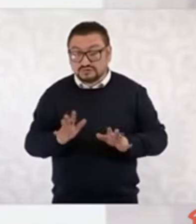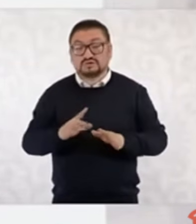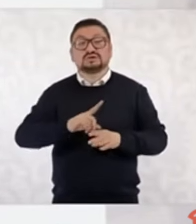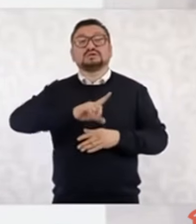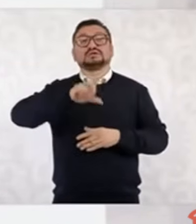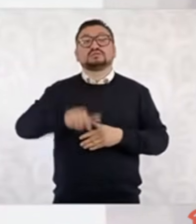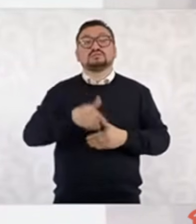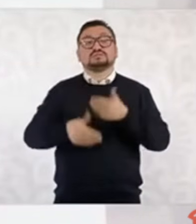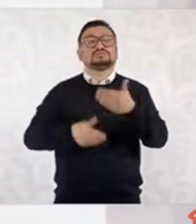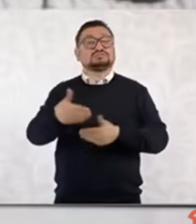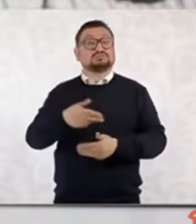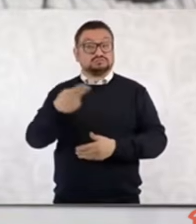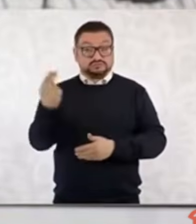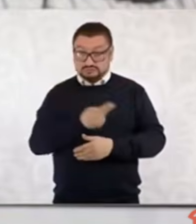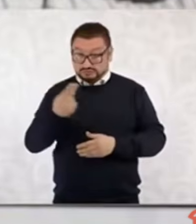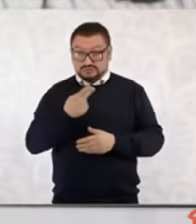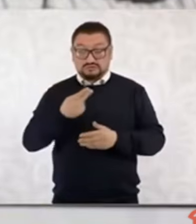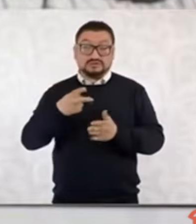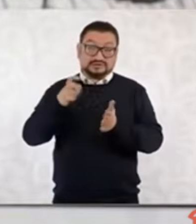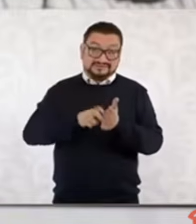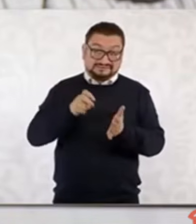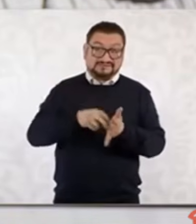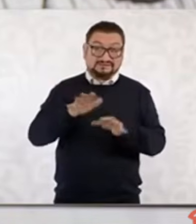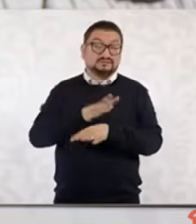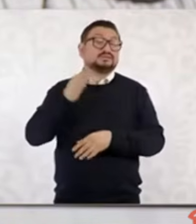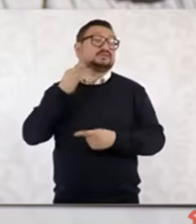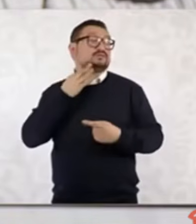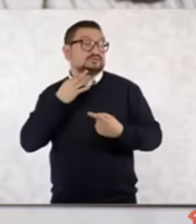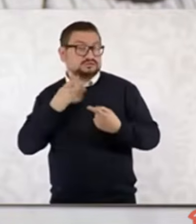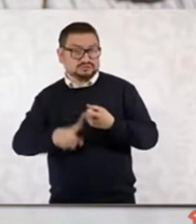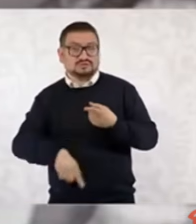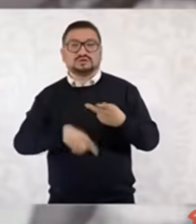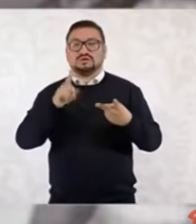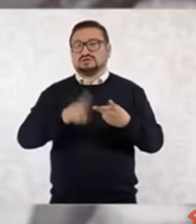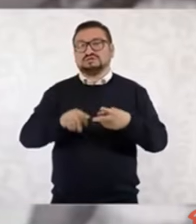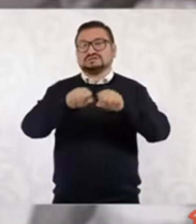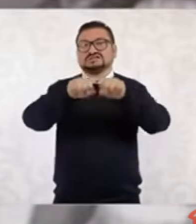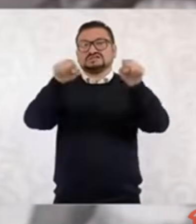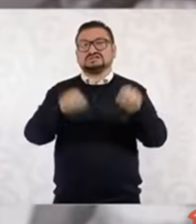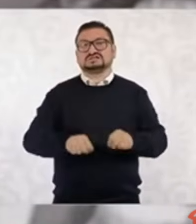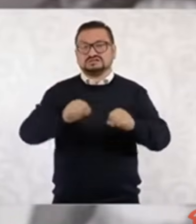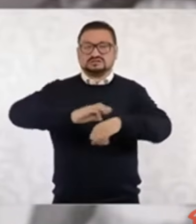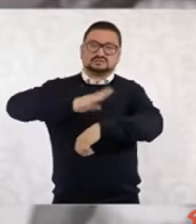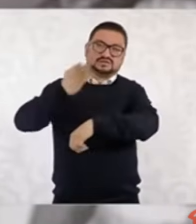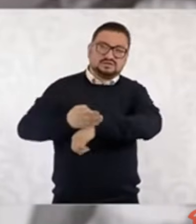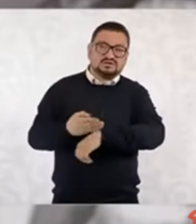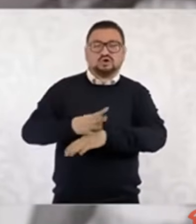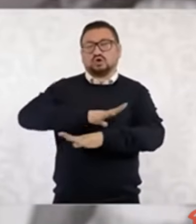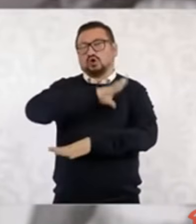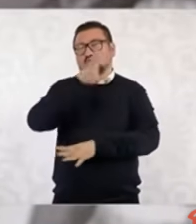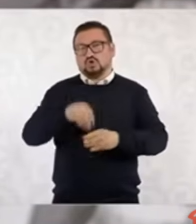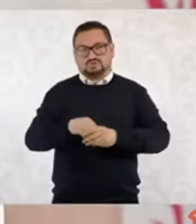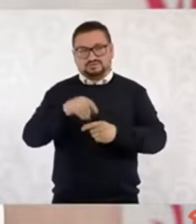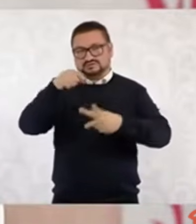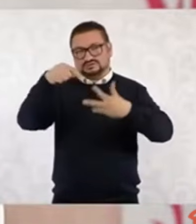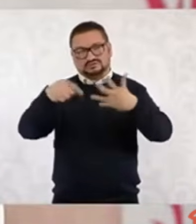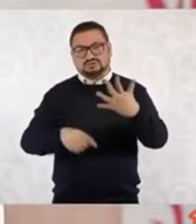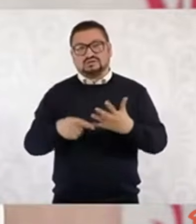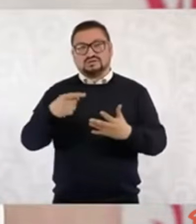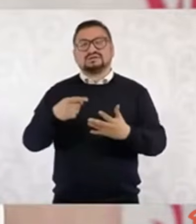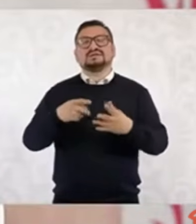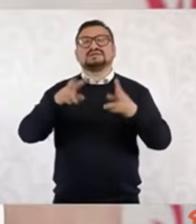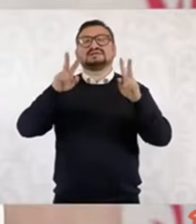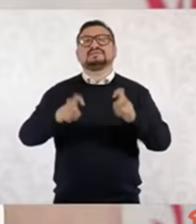una reforma tanto a las fiscalías como al sistema penal acusatorio y todo lo que tiene que ver con la